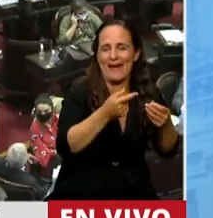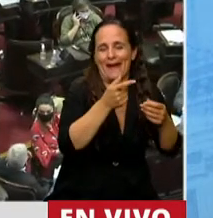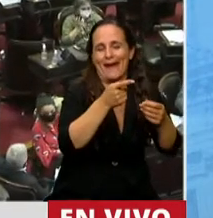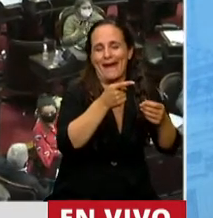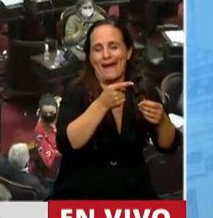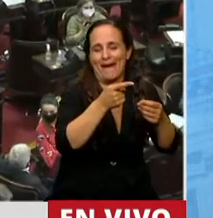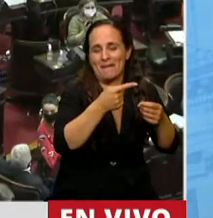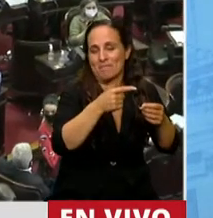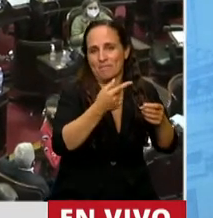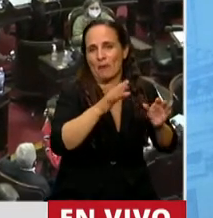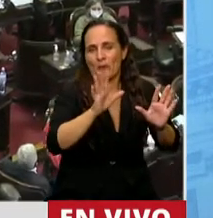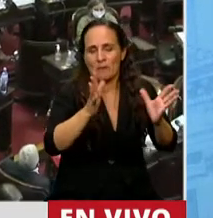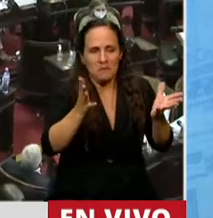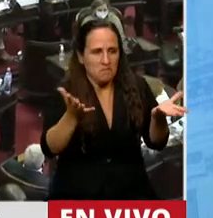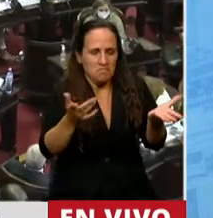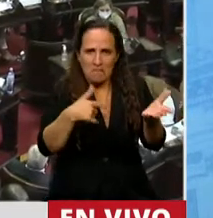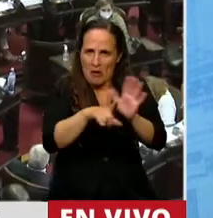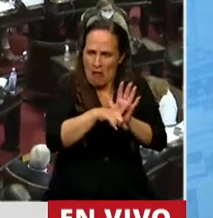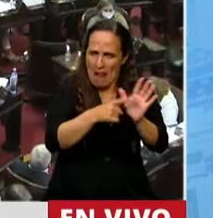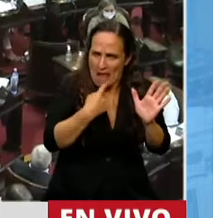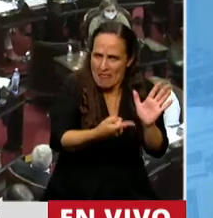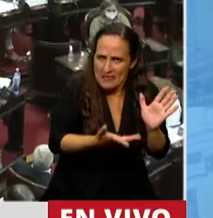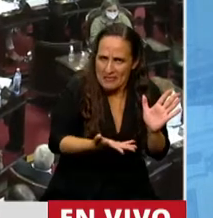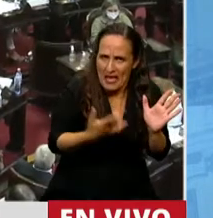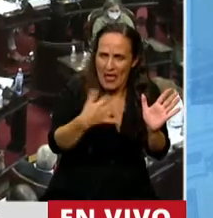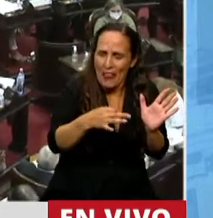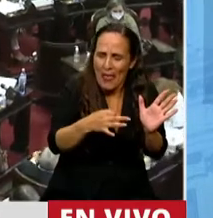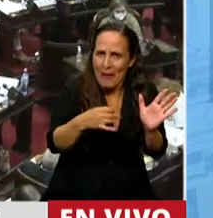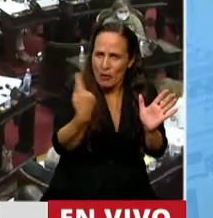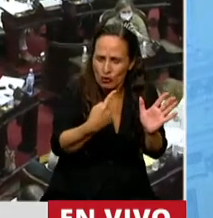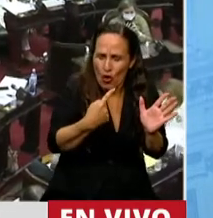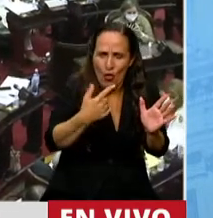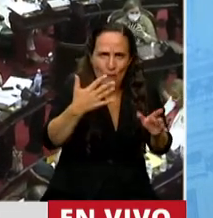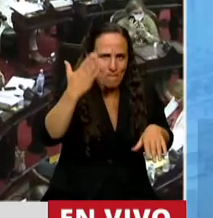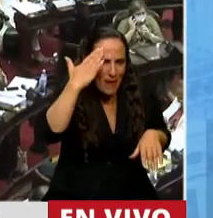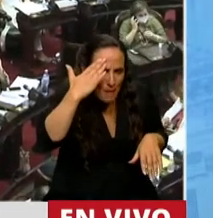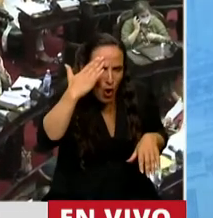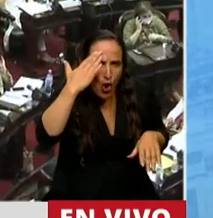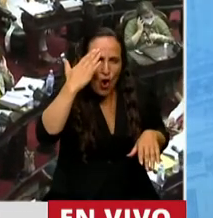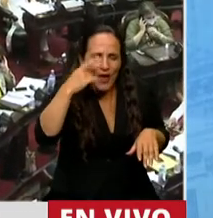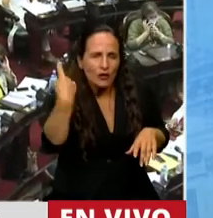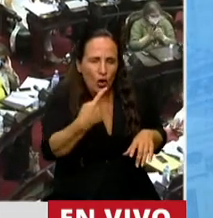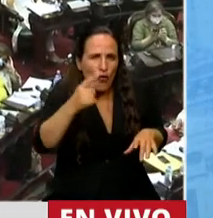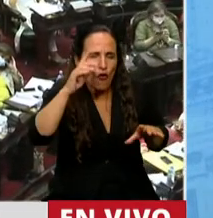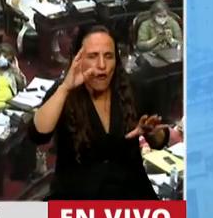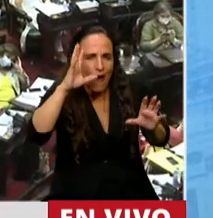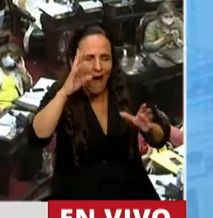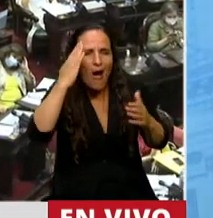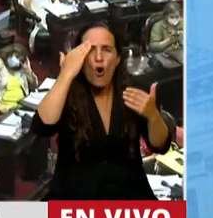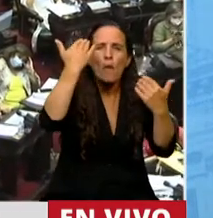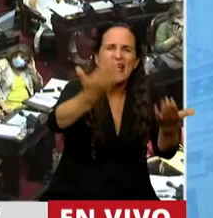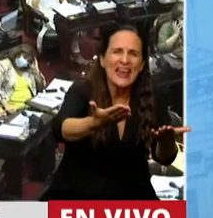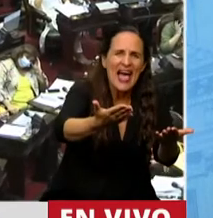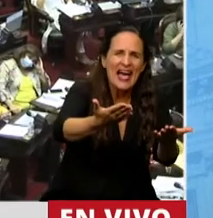ahora la ley también habla de que hay que mantener vivo el recuerdo la memoria los homenajes nadie se